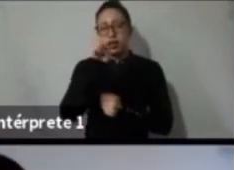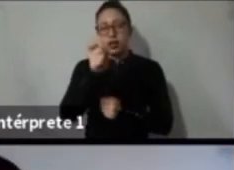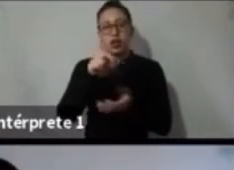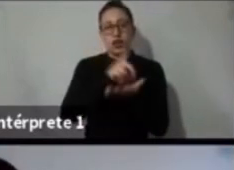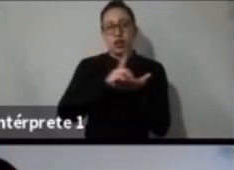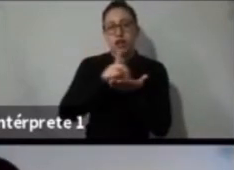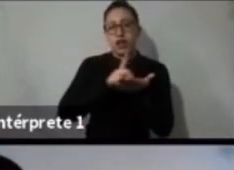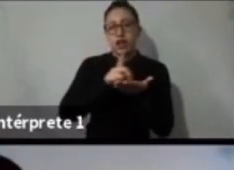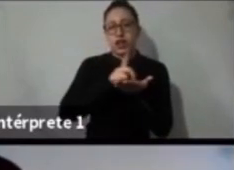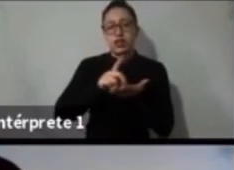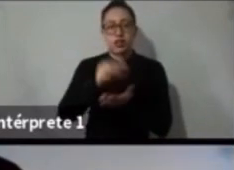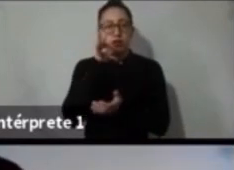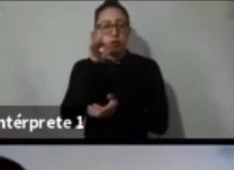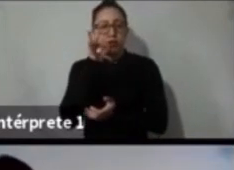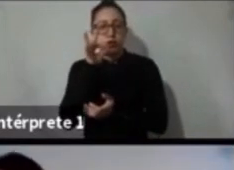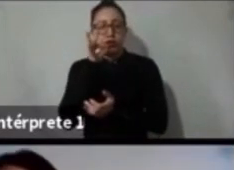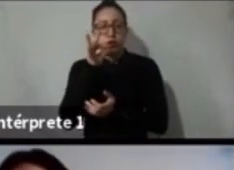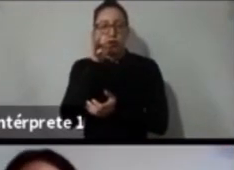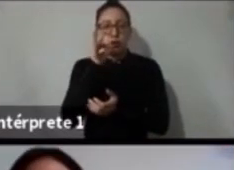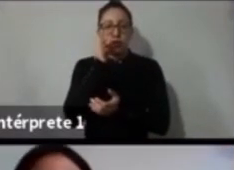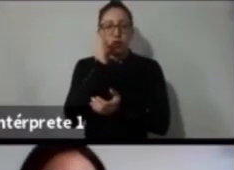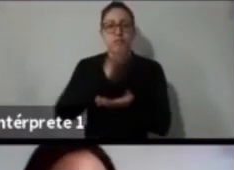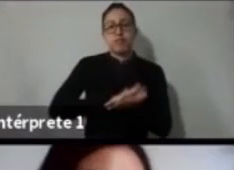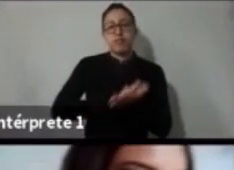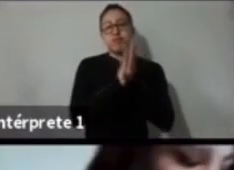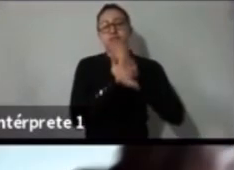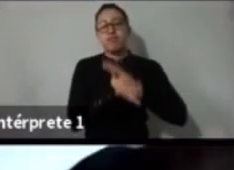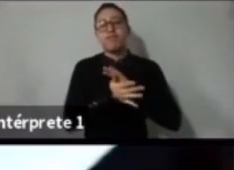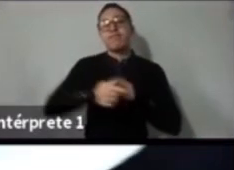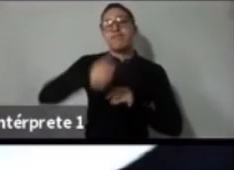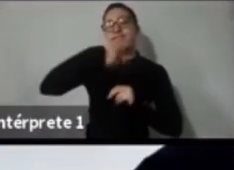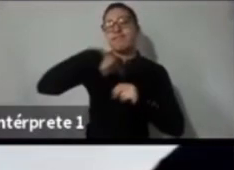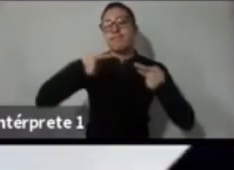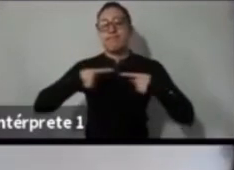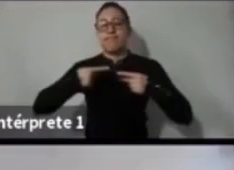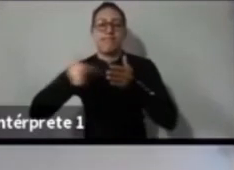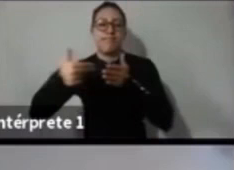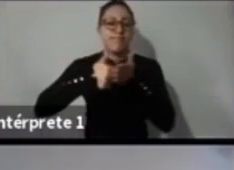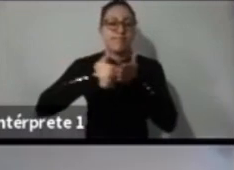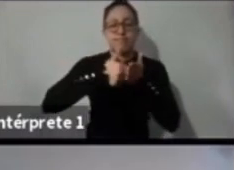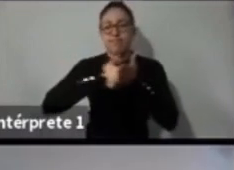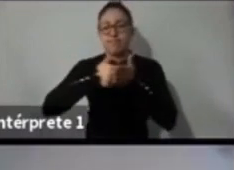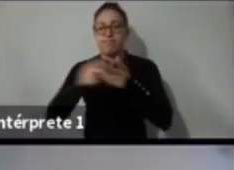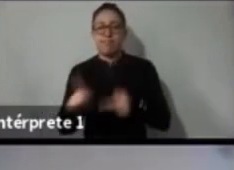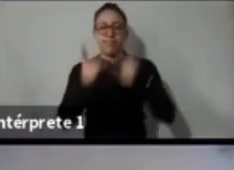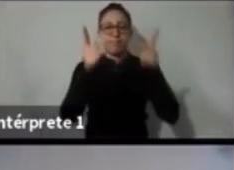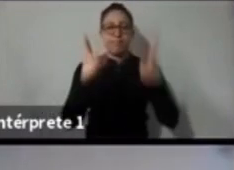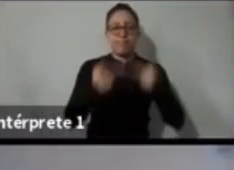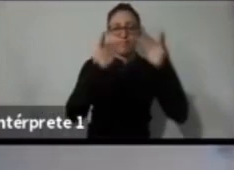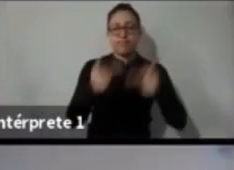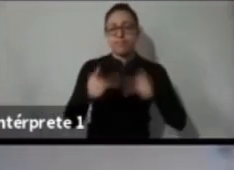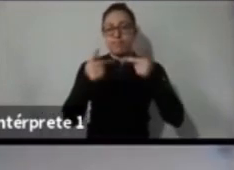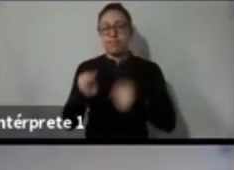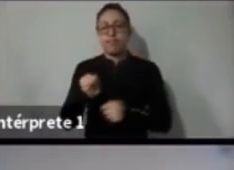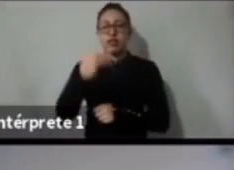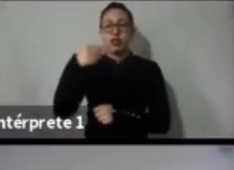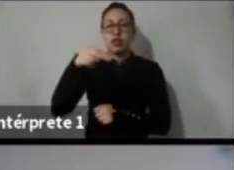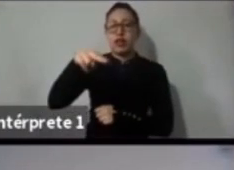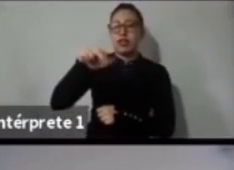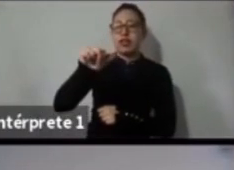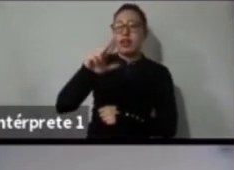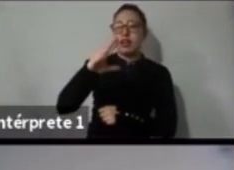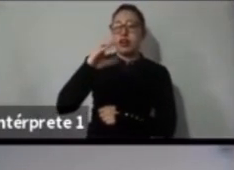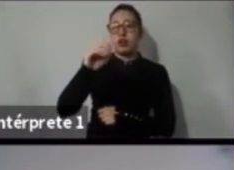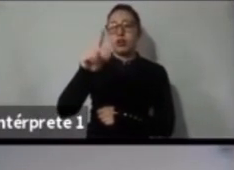prohibición de las drogas trae como consecuencia un mercado negro de los narcóticos llamado narcotráfico y como efecto también